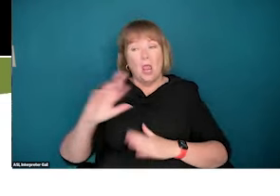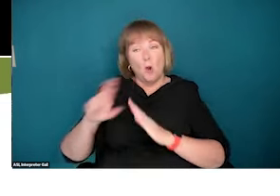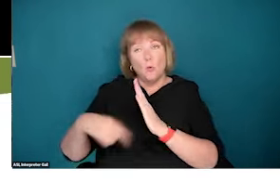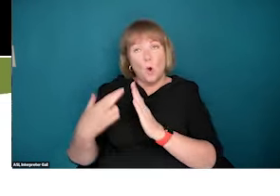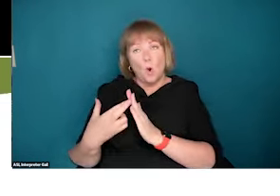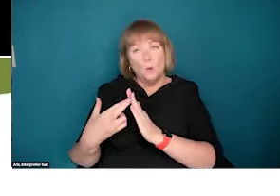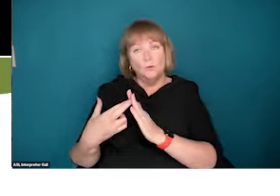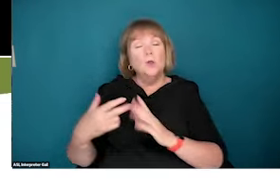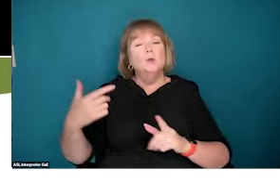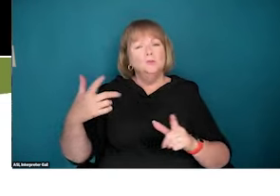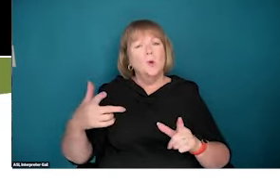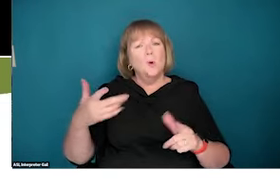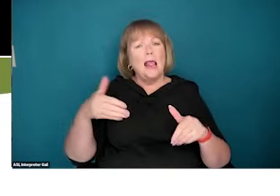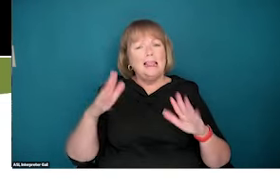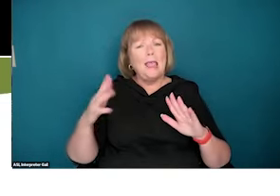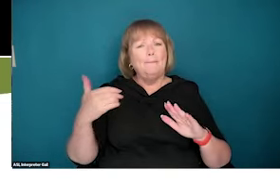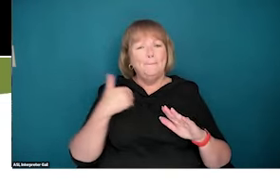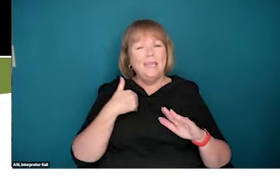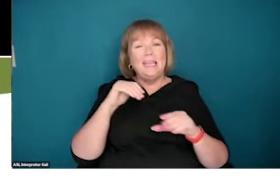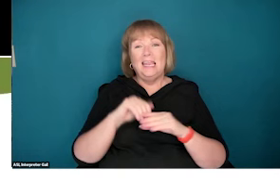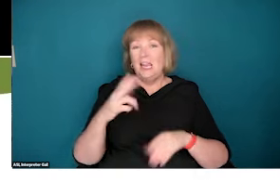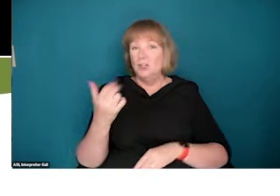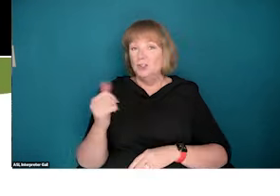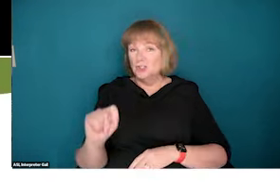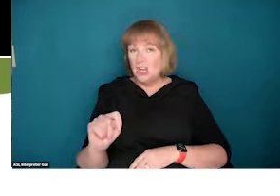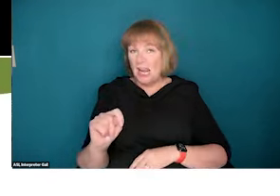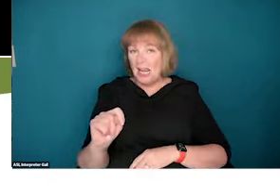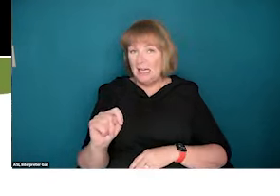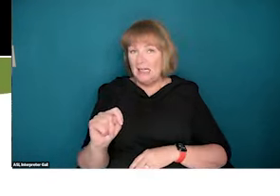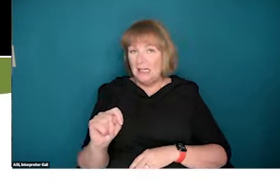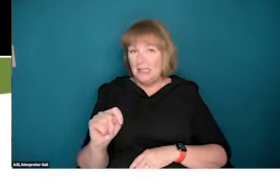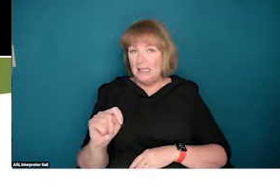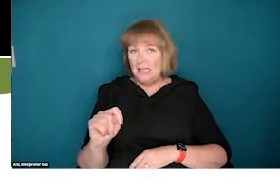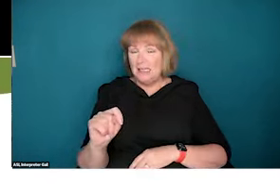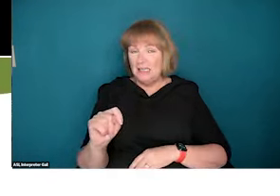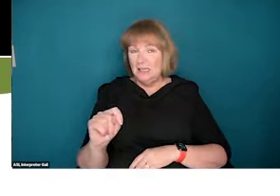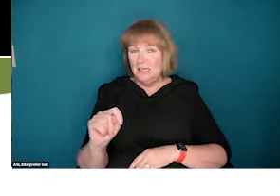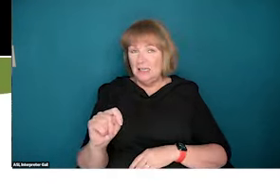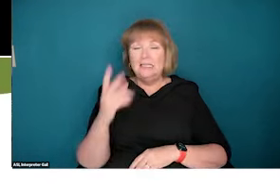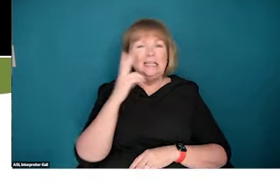Podemos mandar el enlace del teléfono para este centro de apoyo